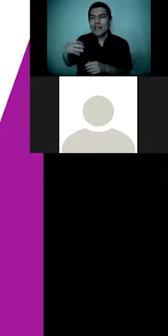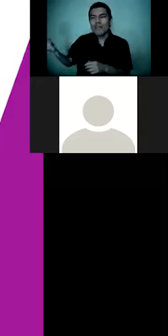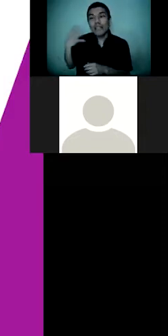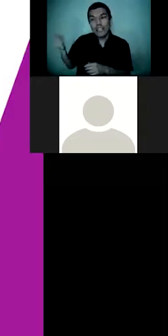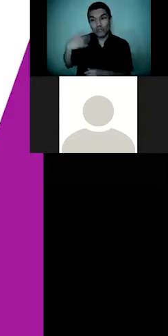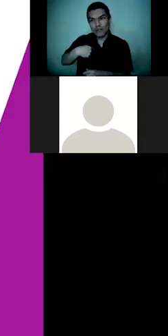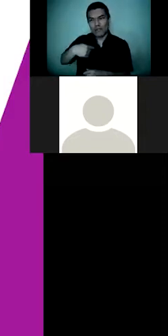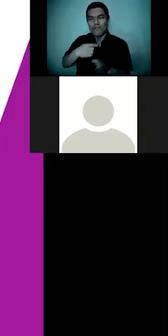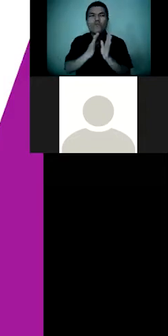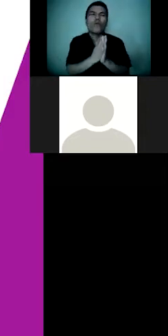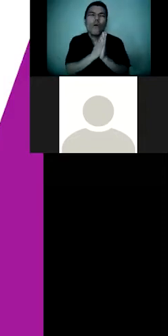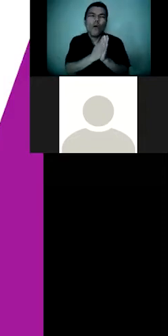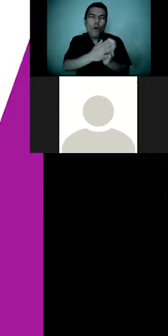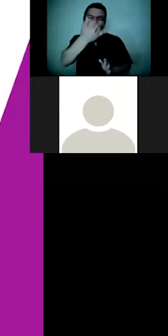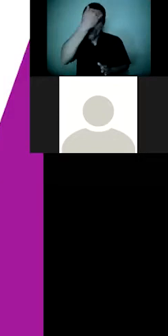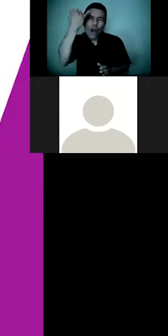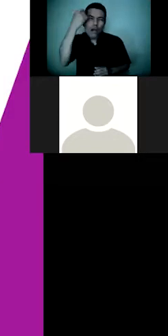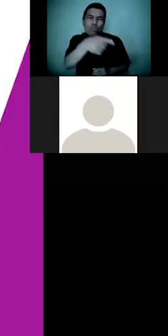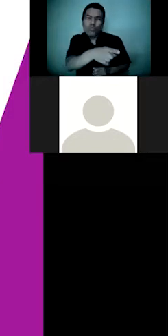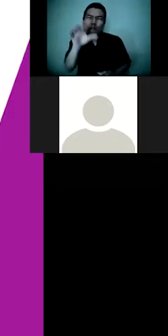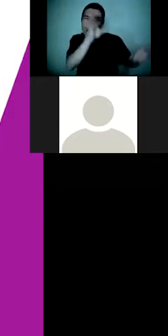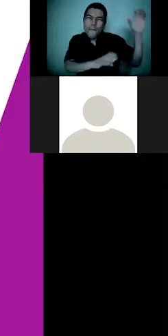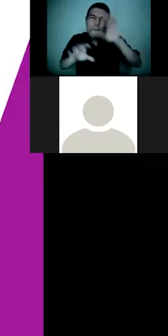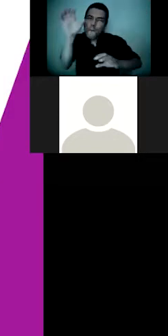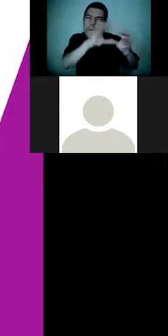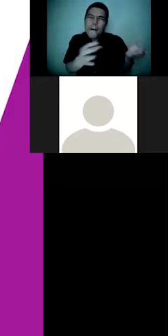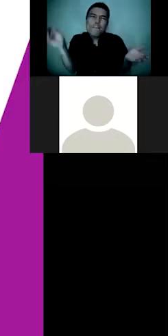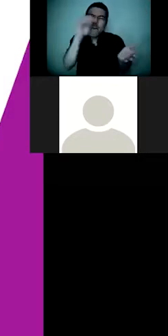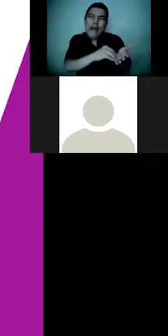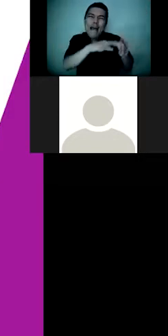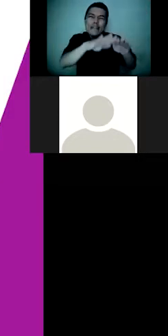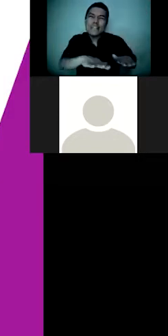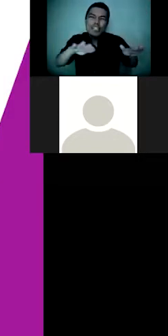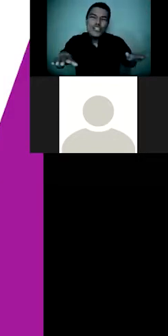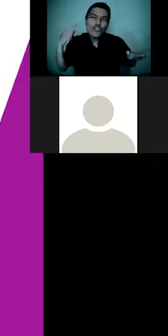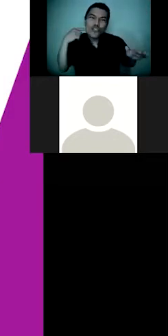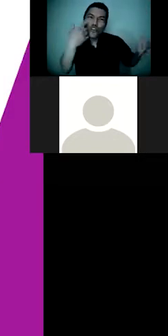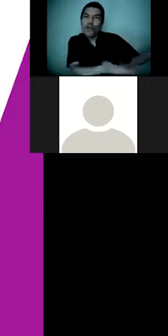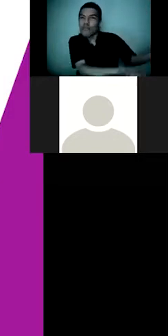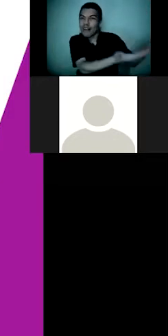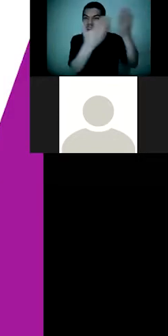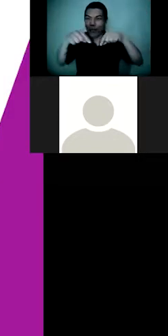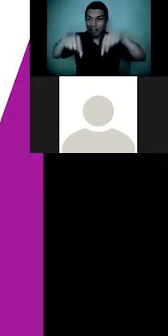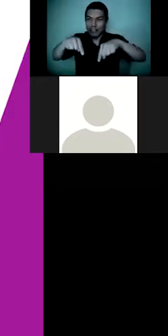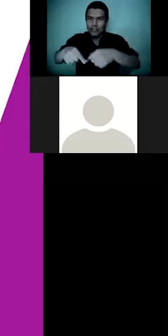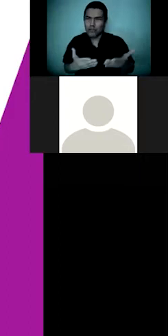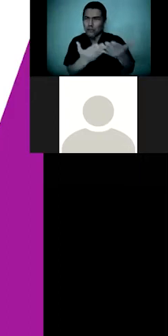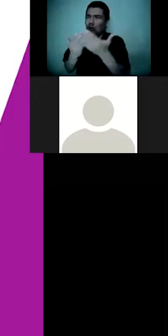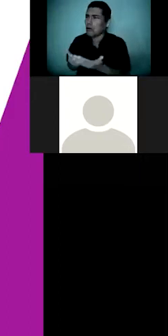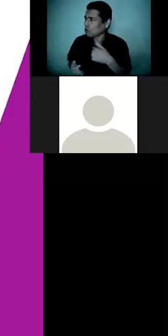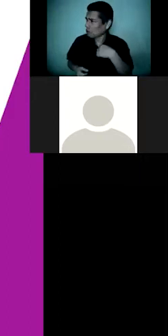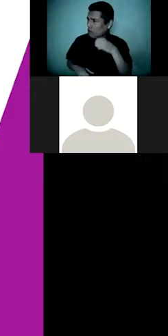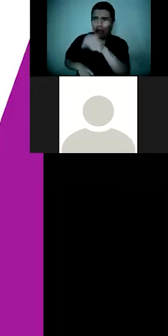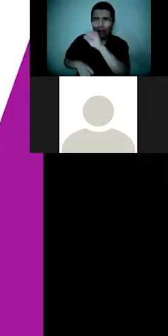bueno. Ahí me dijeron, por favor, Juan, tú anda a buscar más niños sordos para que vengan